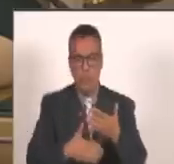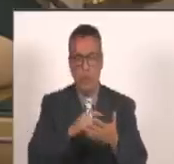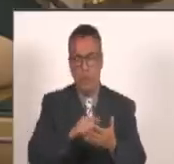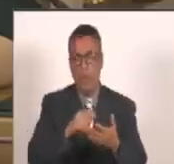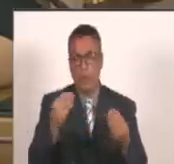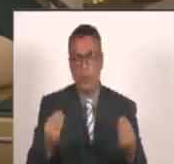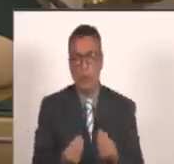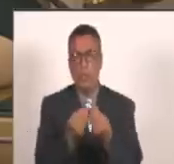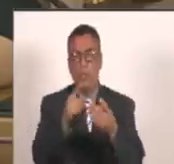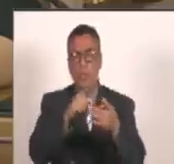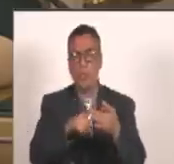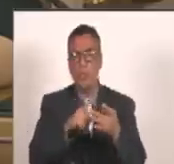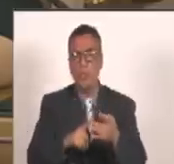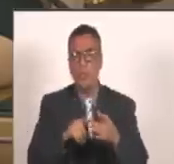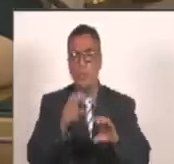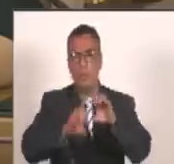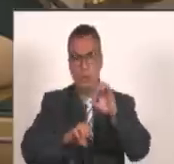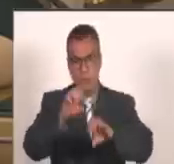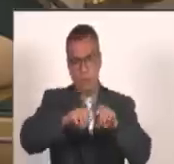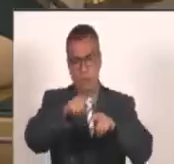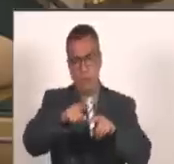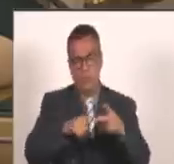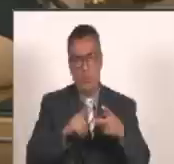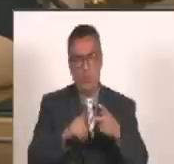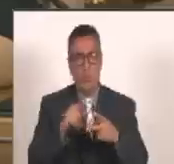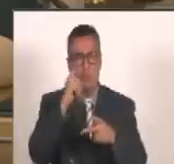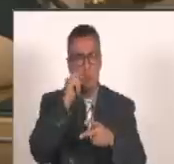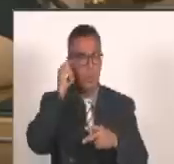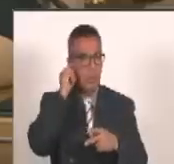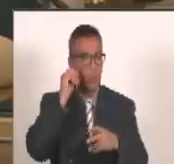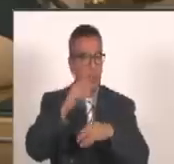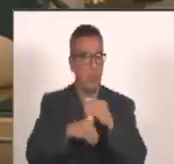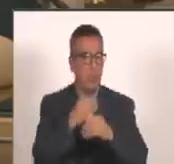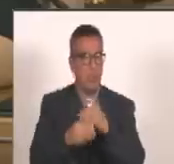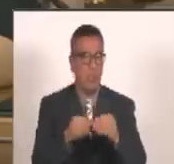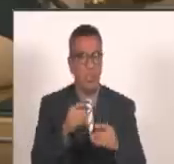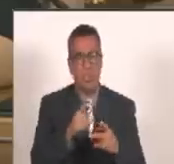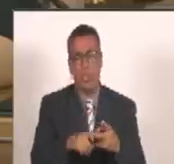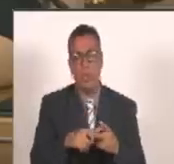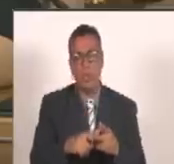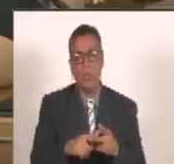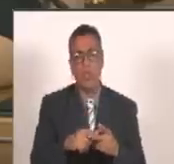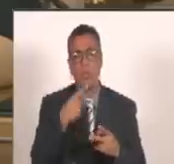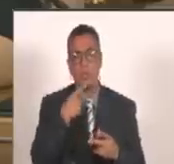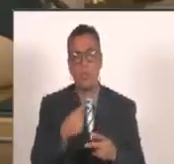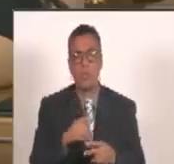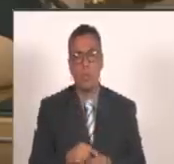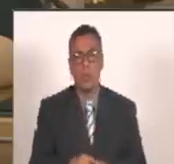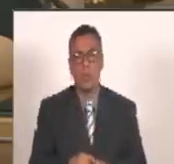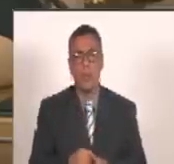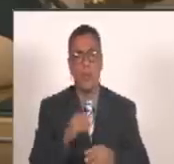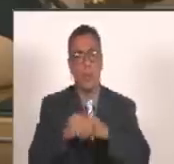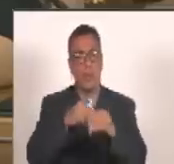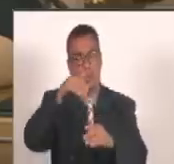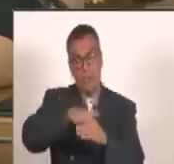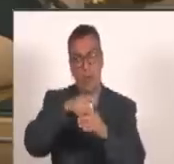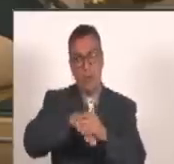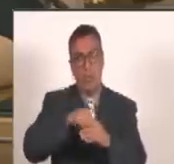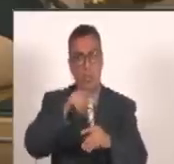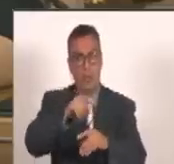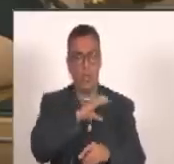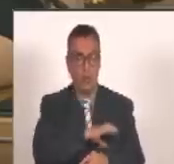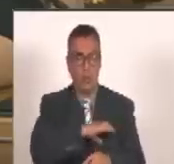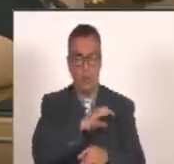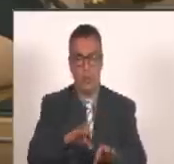lista adjunta para la evaluación de las ciudadanas y los ciudadanos que cumplieron los requisitos exigidos. Sometida a votación, la